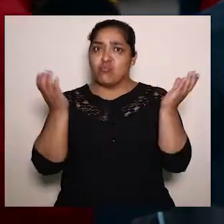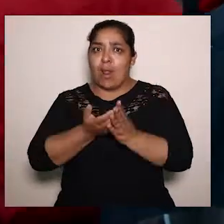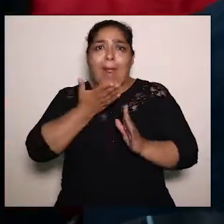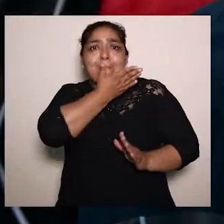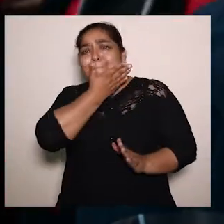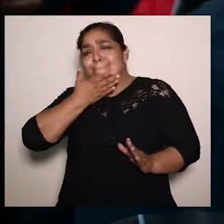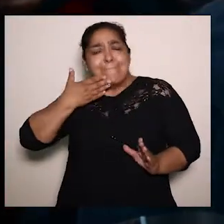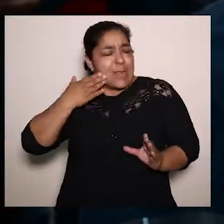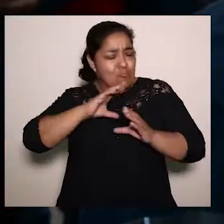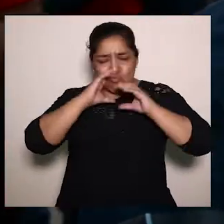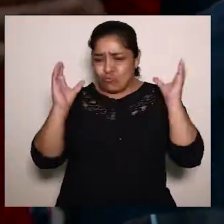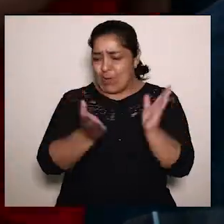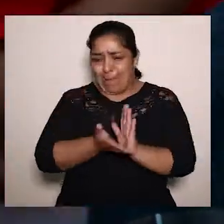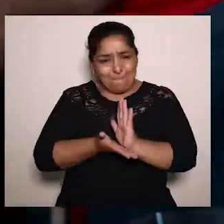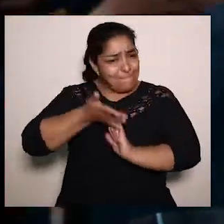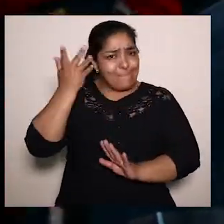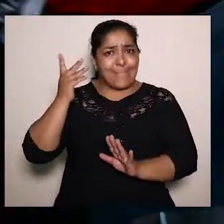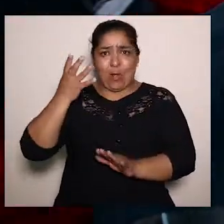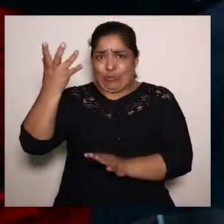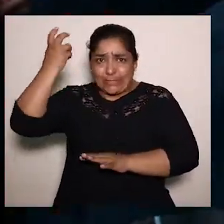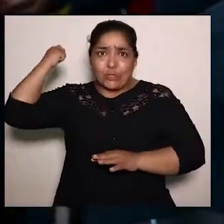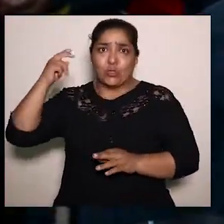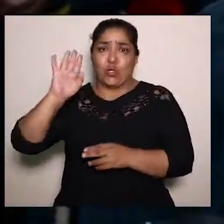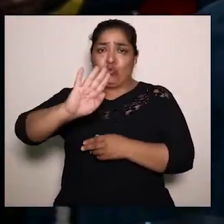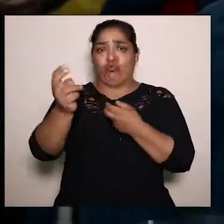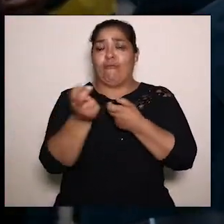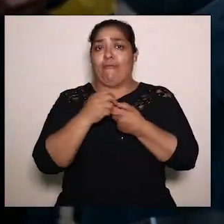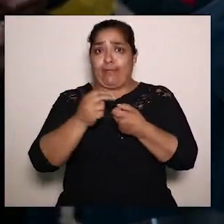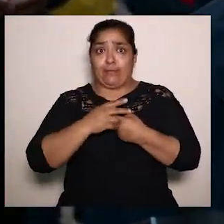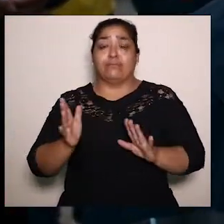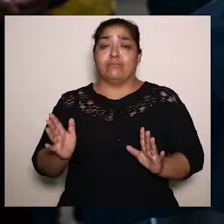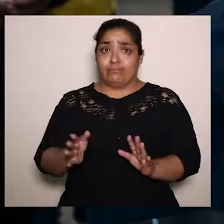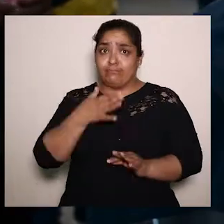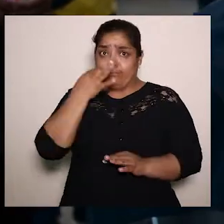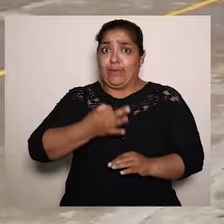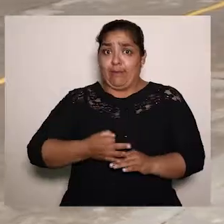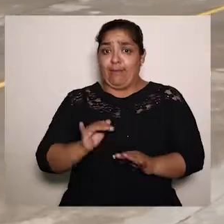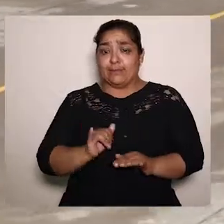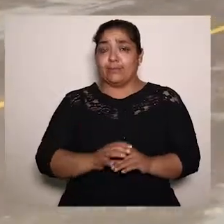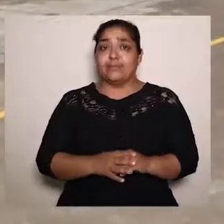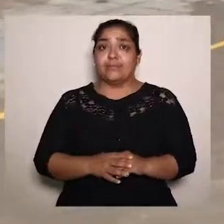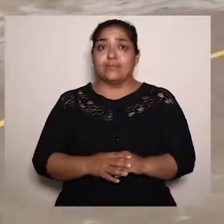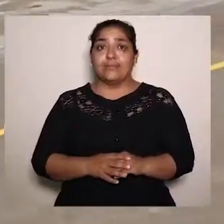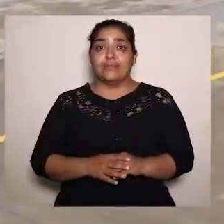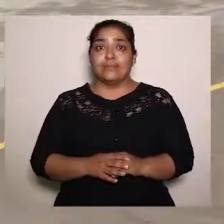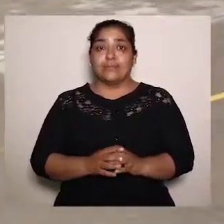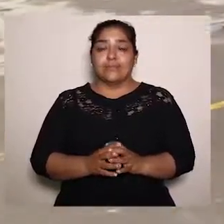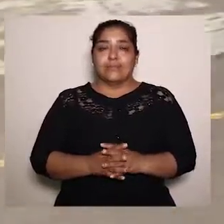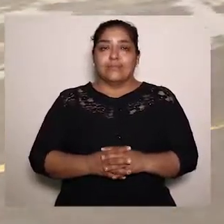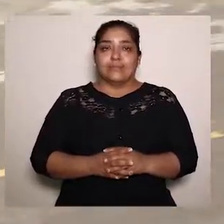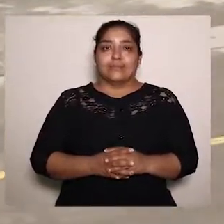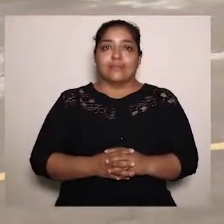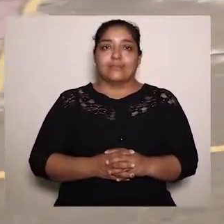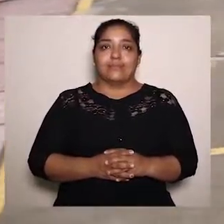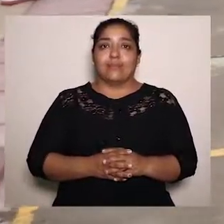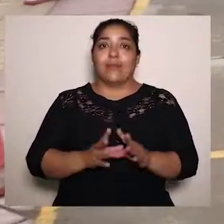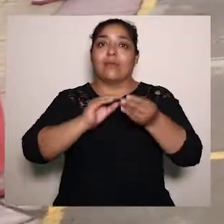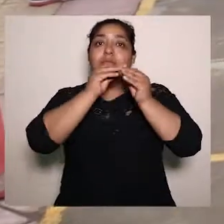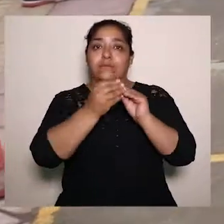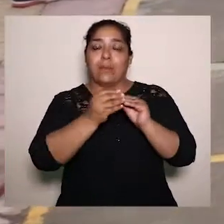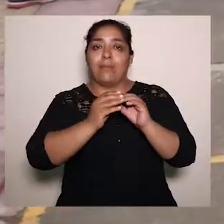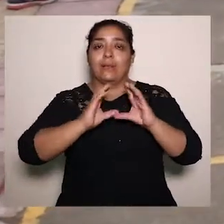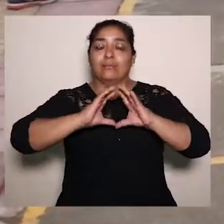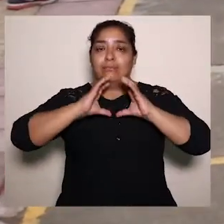mejor mundial de el mejor mundial de la historia de la confederada internacional de pelota mano sinceramente es eso en la